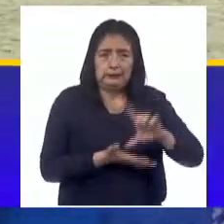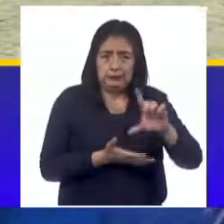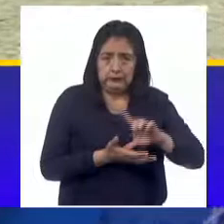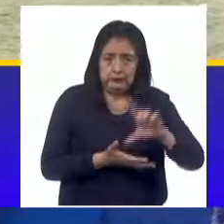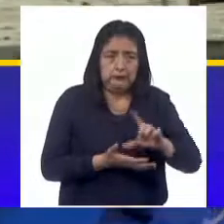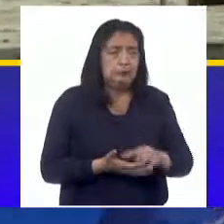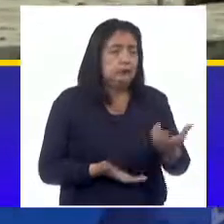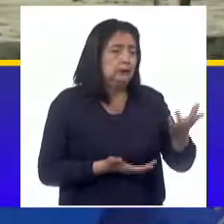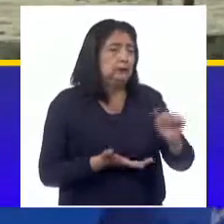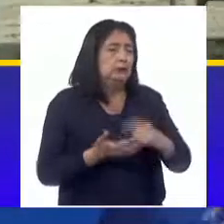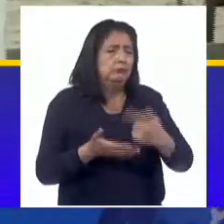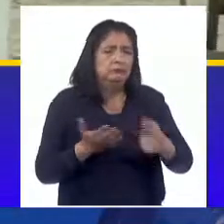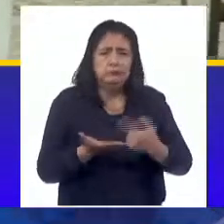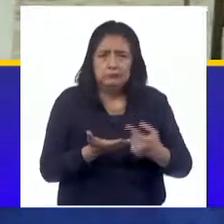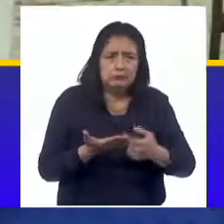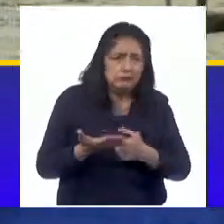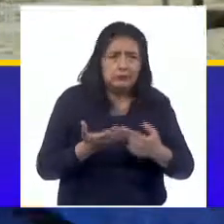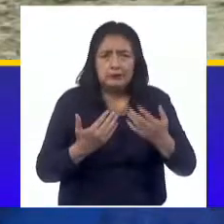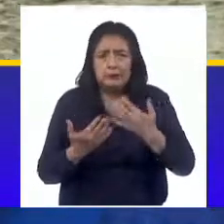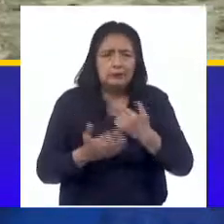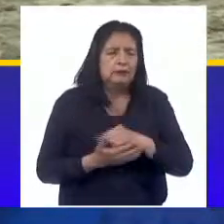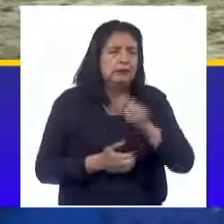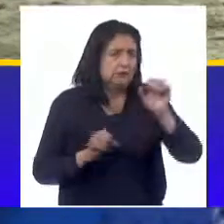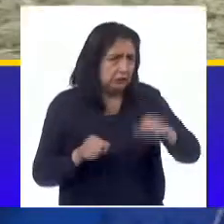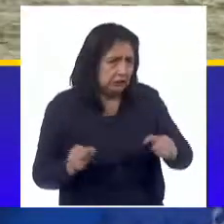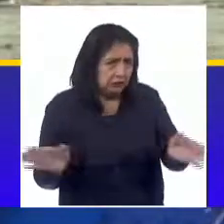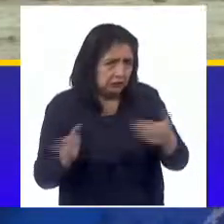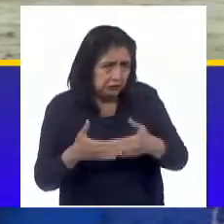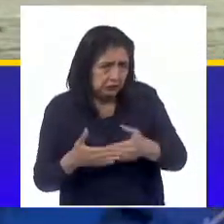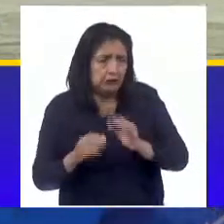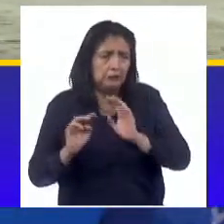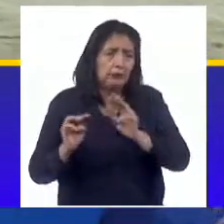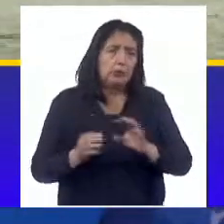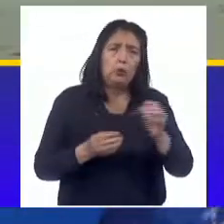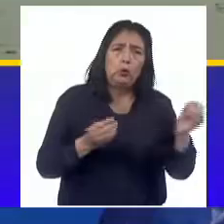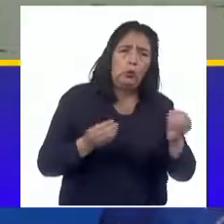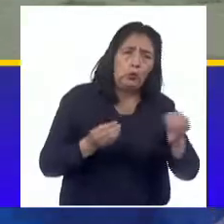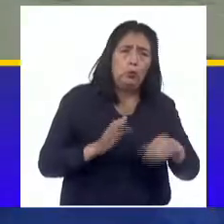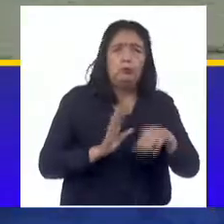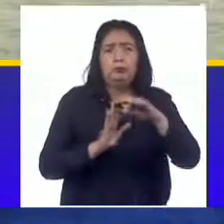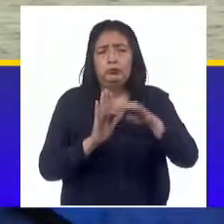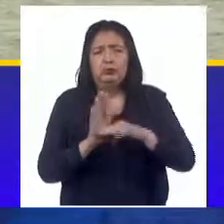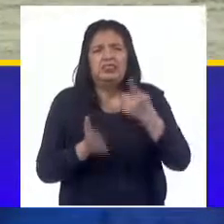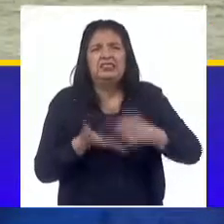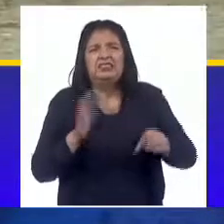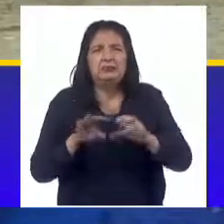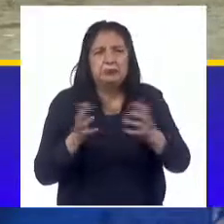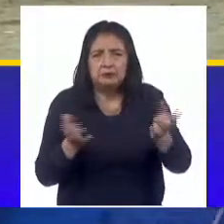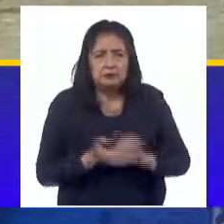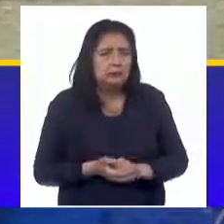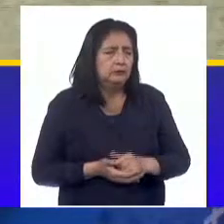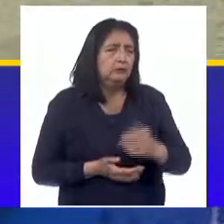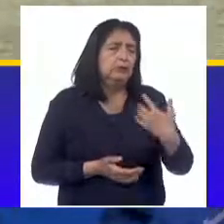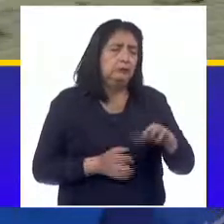Muñoz, para poner sus puntos de vista, ¿no? ¿Se deben cerrar las playas? ¿Se deben adoptar algunos protocolos? ¿Qué es lo que se debe hacer?